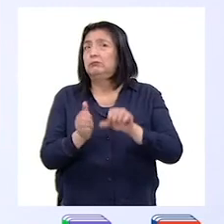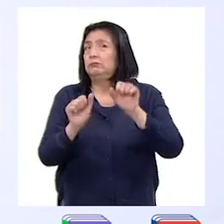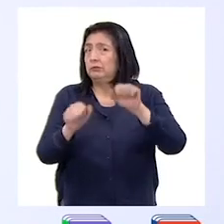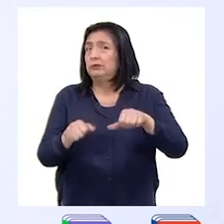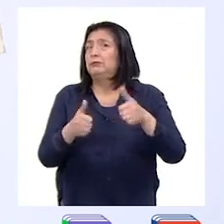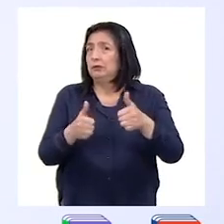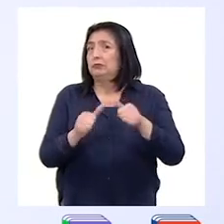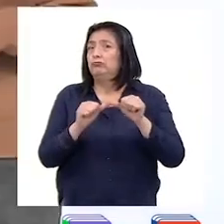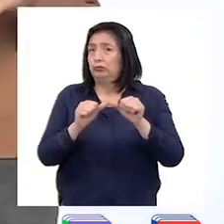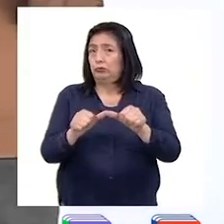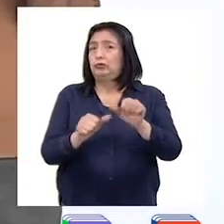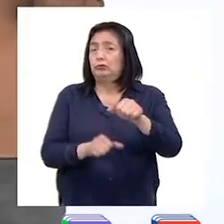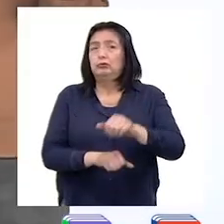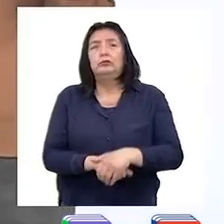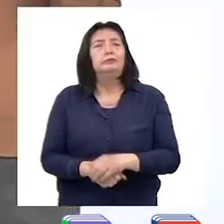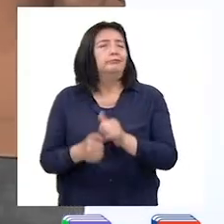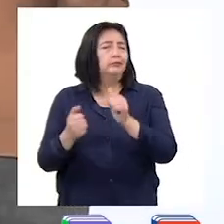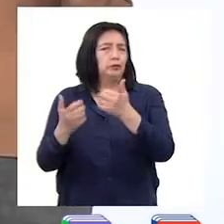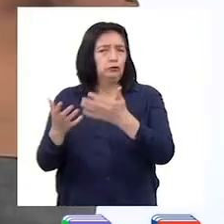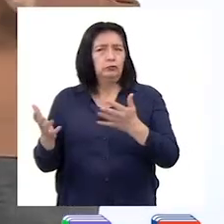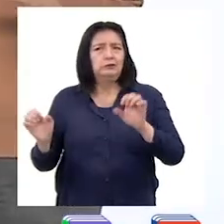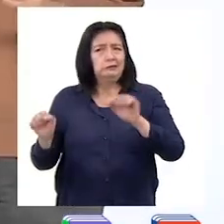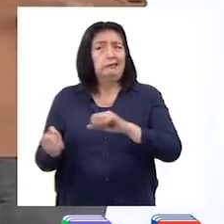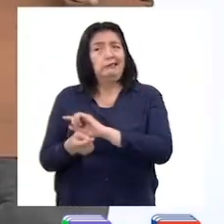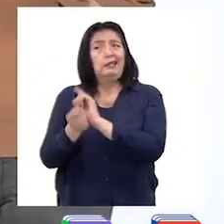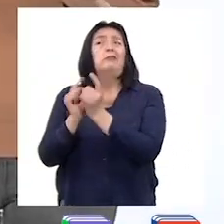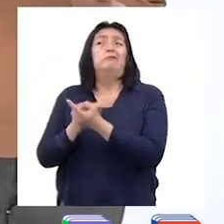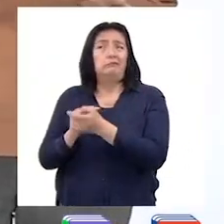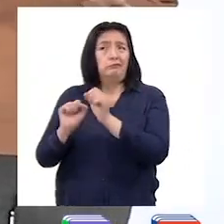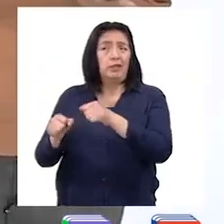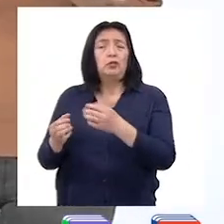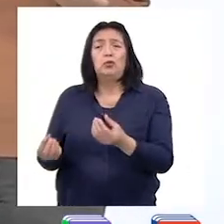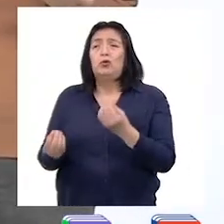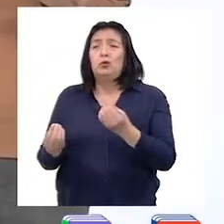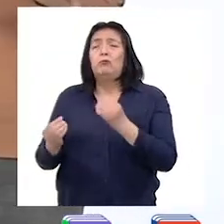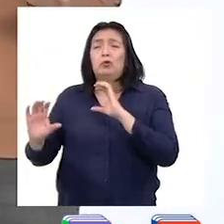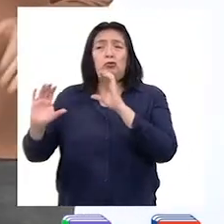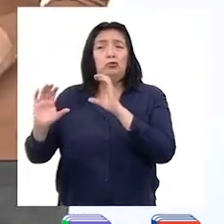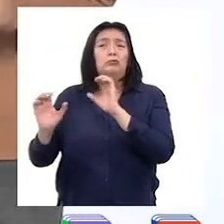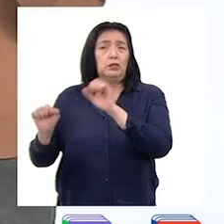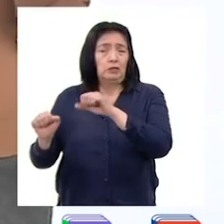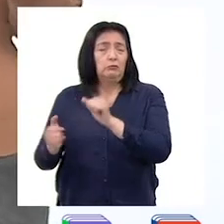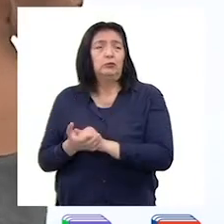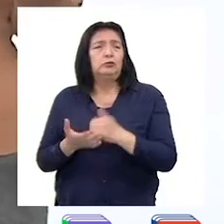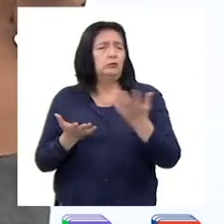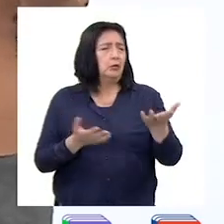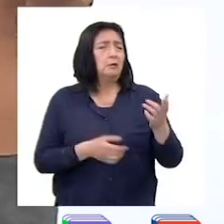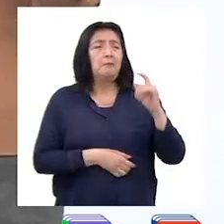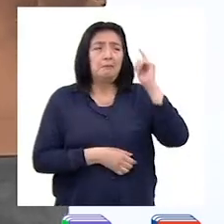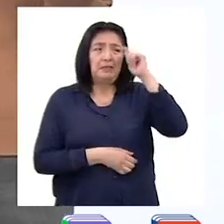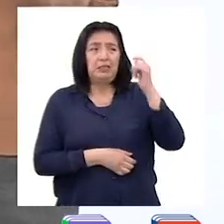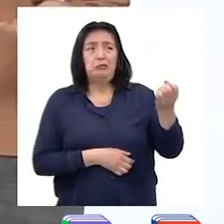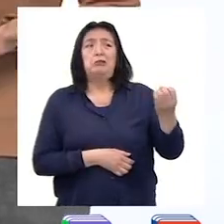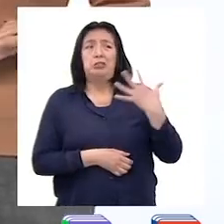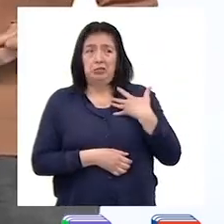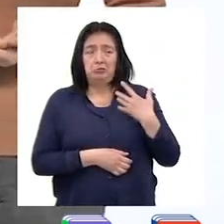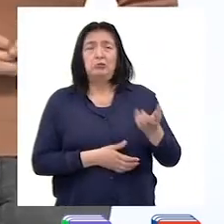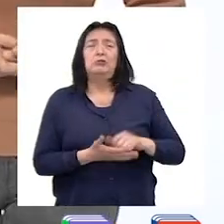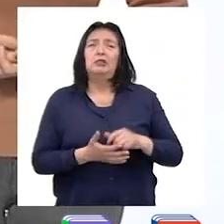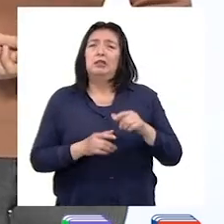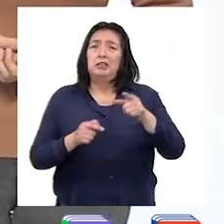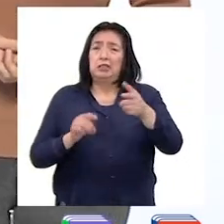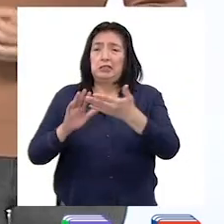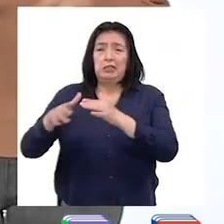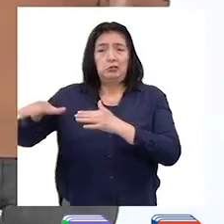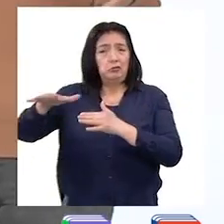bueno conservar. Muchas cosas han cambiado de la forma en que nos comunicamos. Mi tío me contó que antes, en el barrio